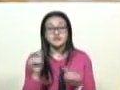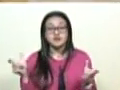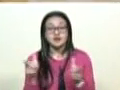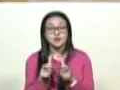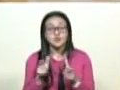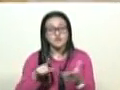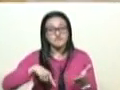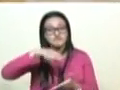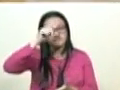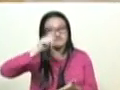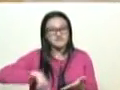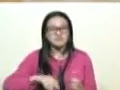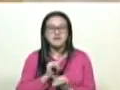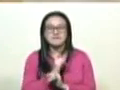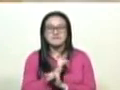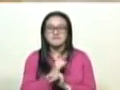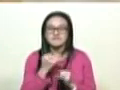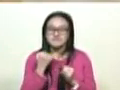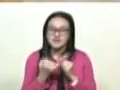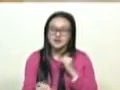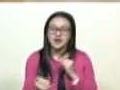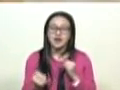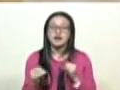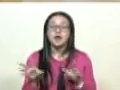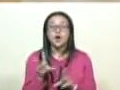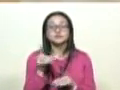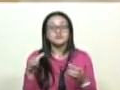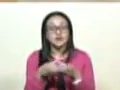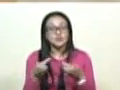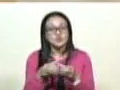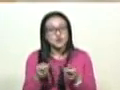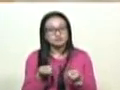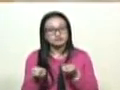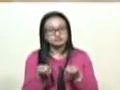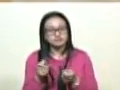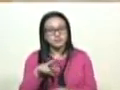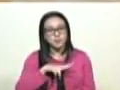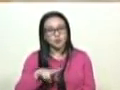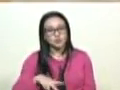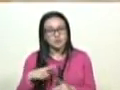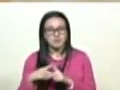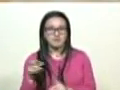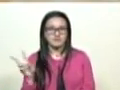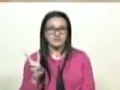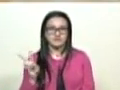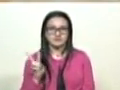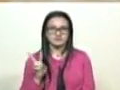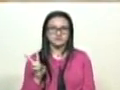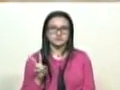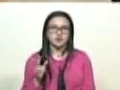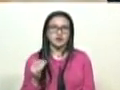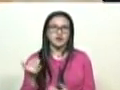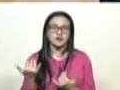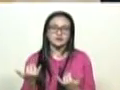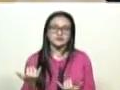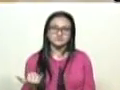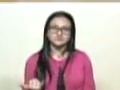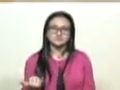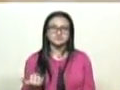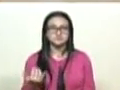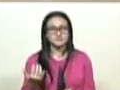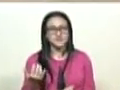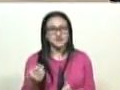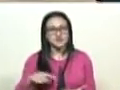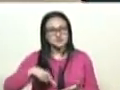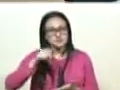la firma del acta final de la 11ª reunión de la Comisión de Seguimiento Venezuela-Portugal. Precisamente para conocer los alcances de esta acta,